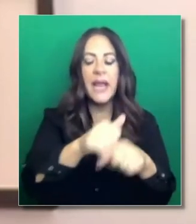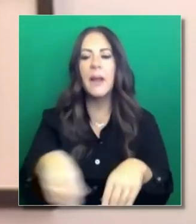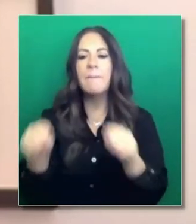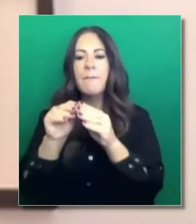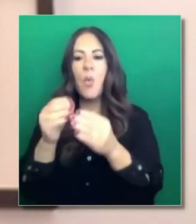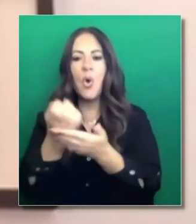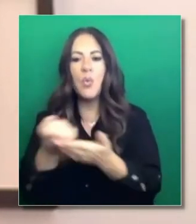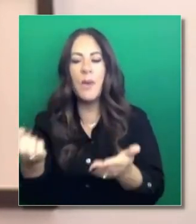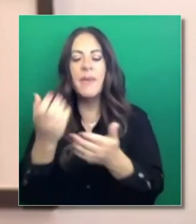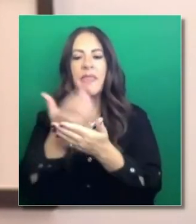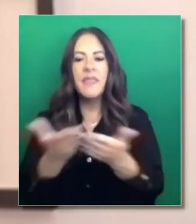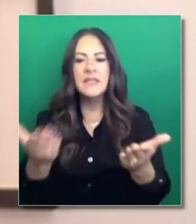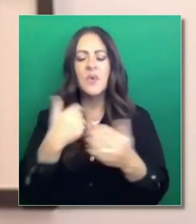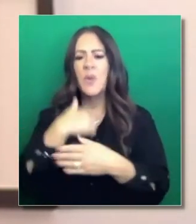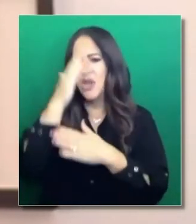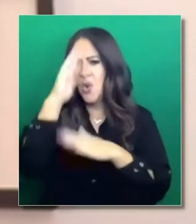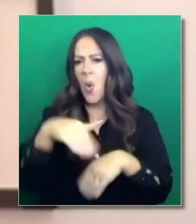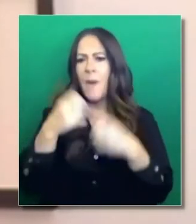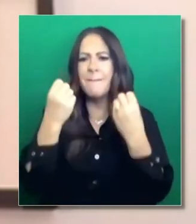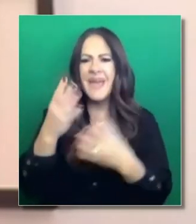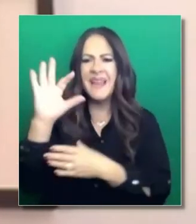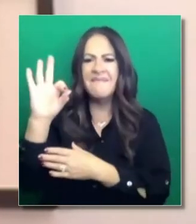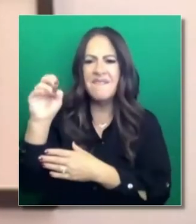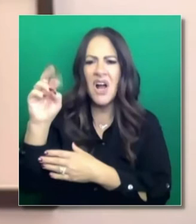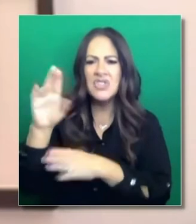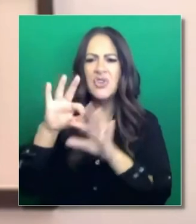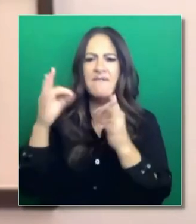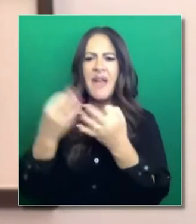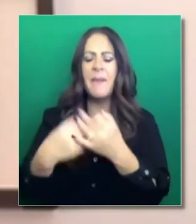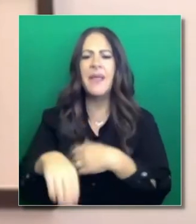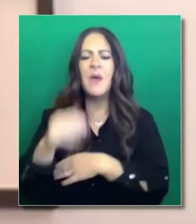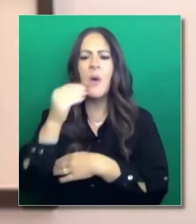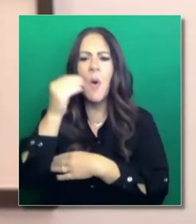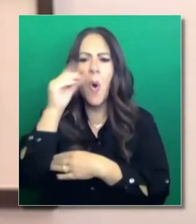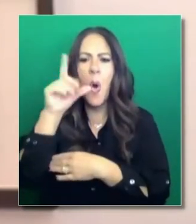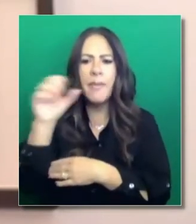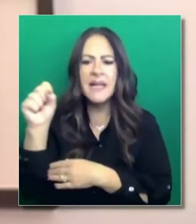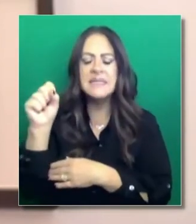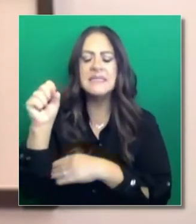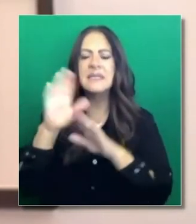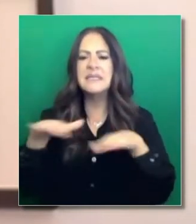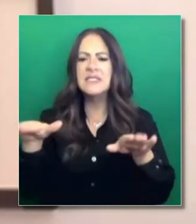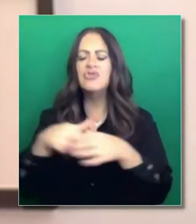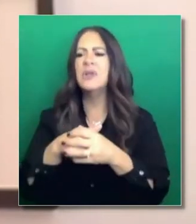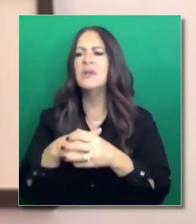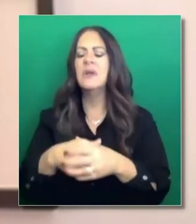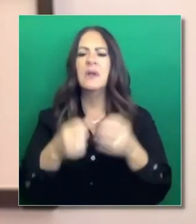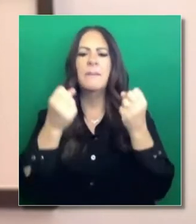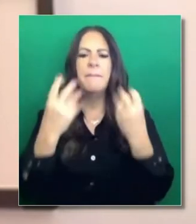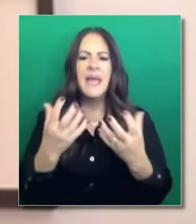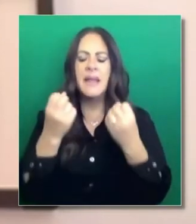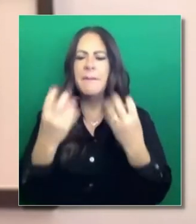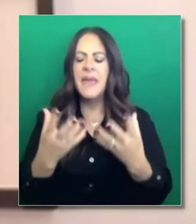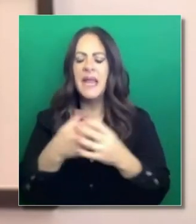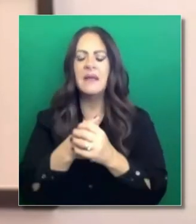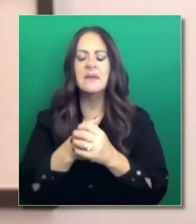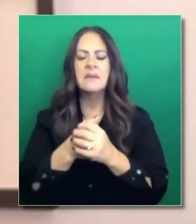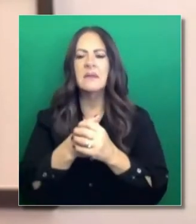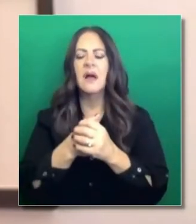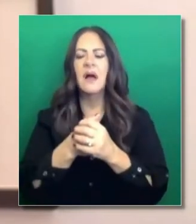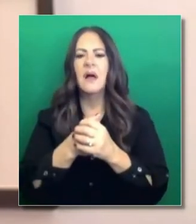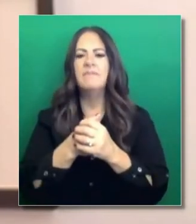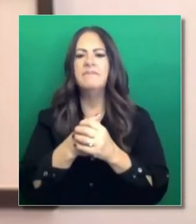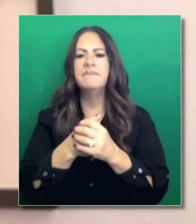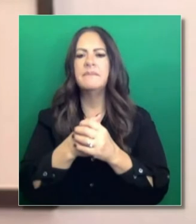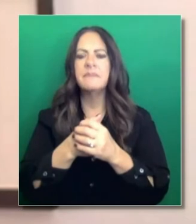capacitación. Sabemos que muchas familias de crianza, a personas que están aprendiendo inglés, muchas familias han sido impactadas de